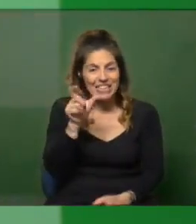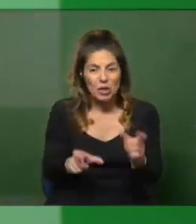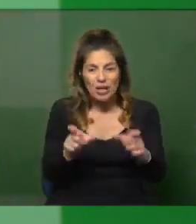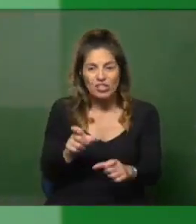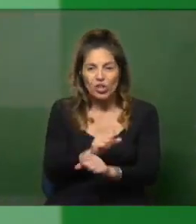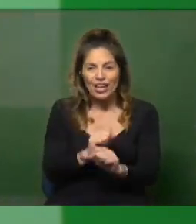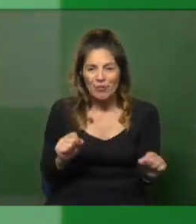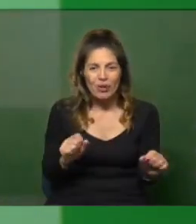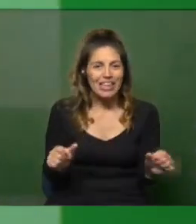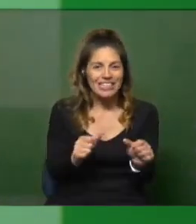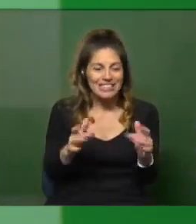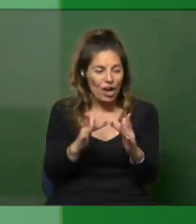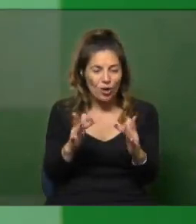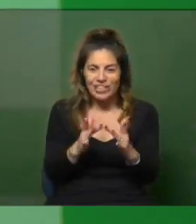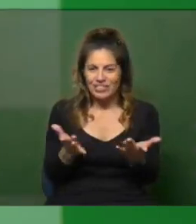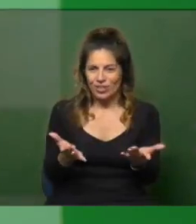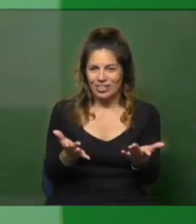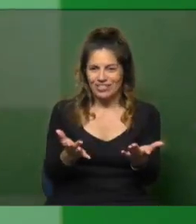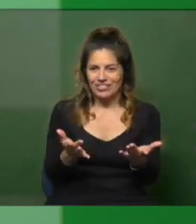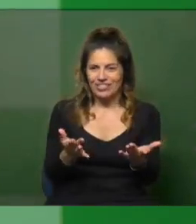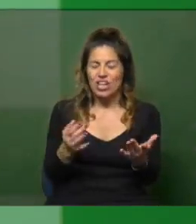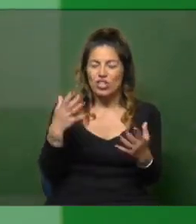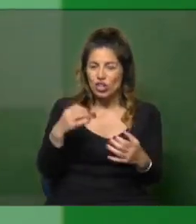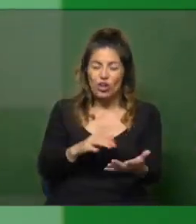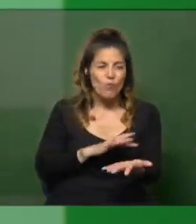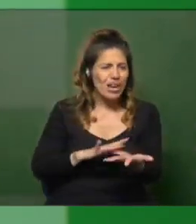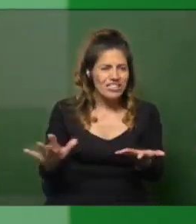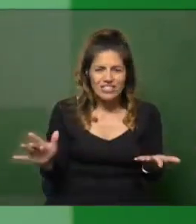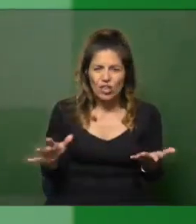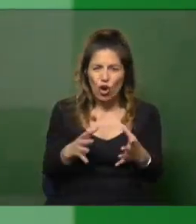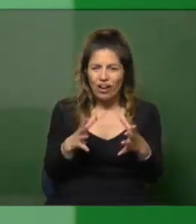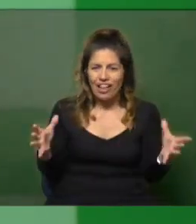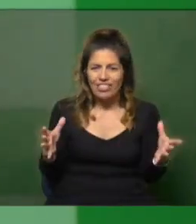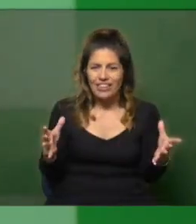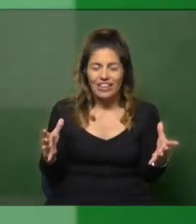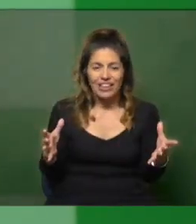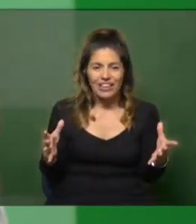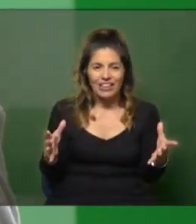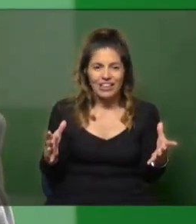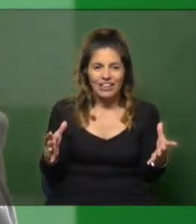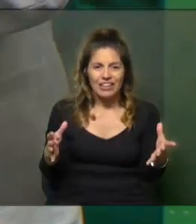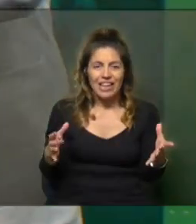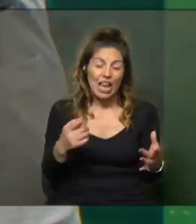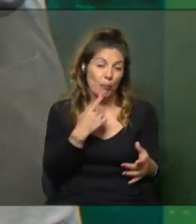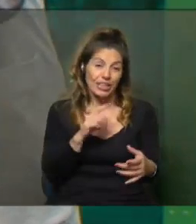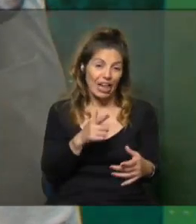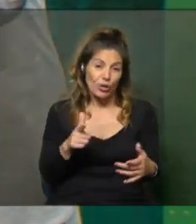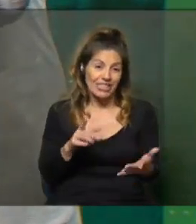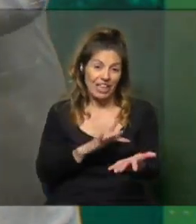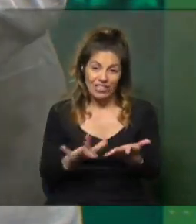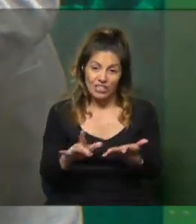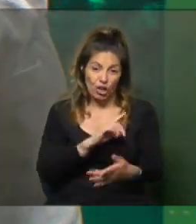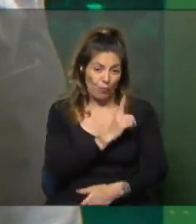puedan hacer esas conexiones Entonces yo creo que hay un gran vacío que se va a llenar porque la la política no existe el vacío y en el poder